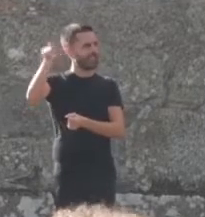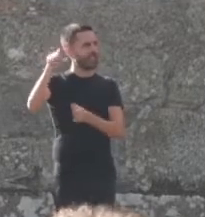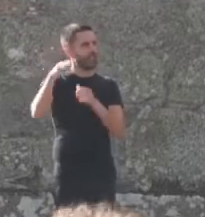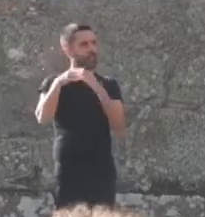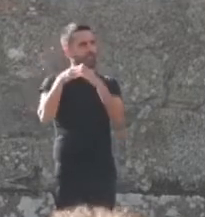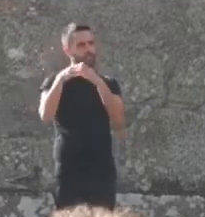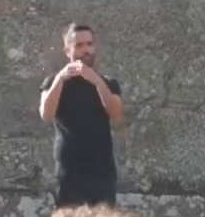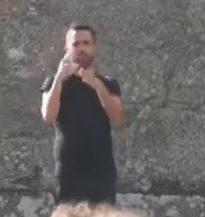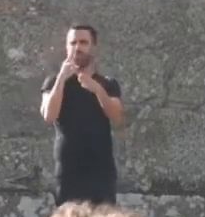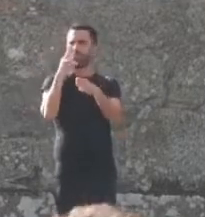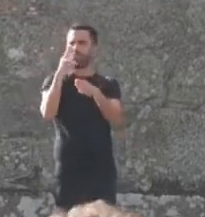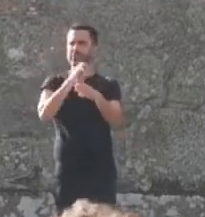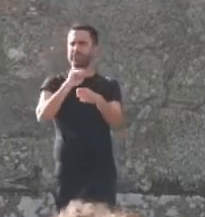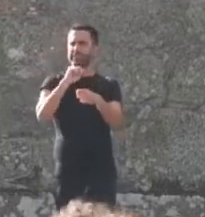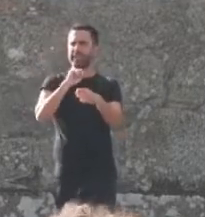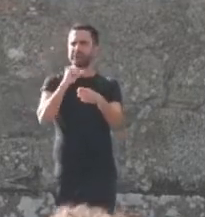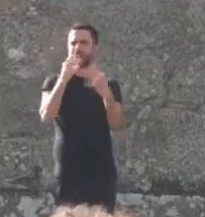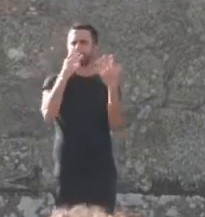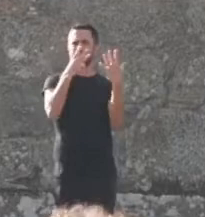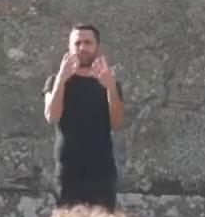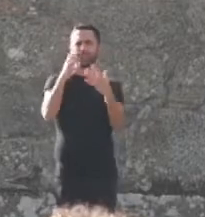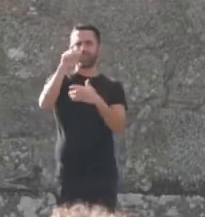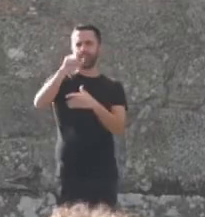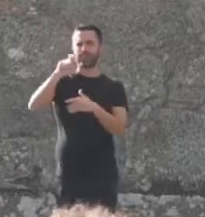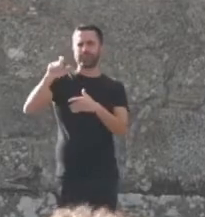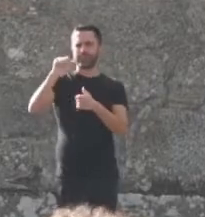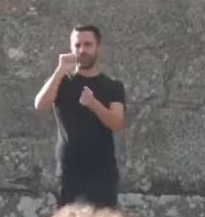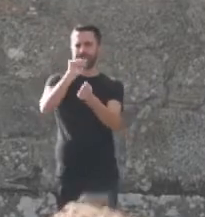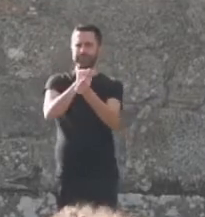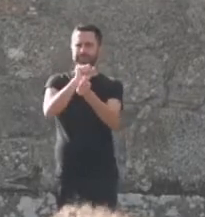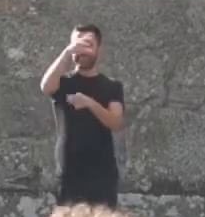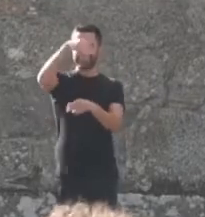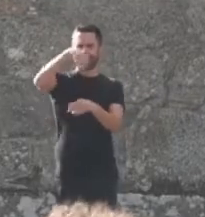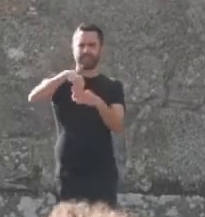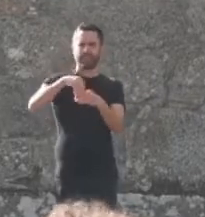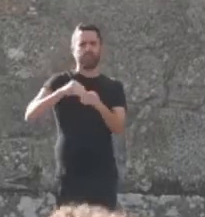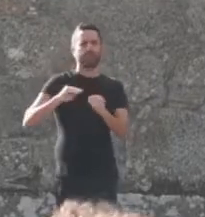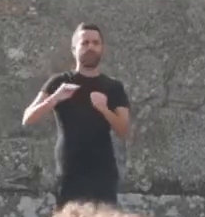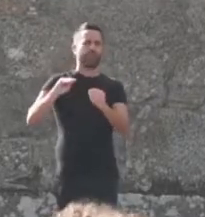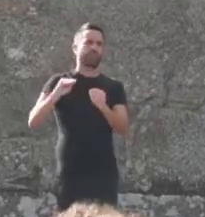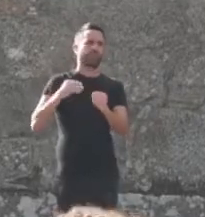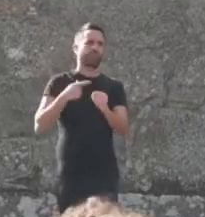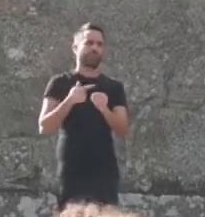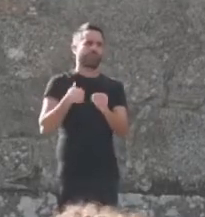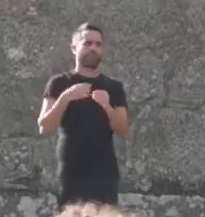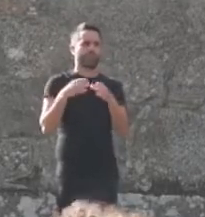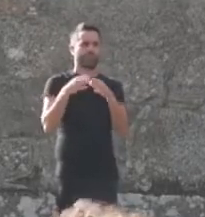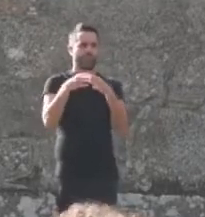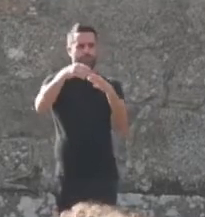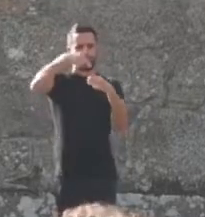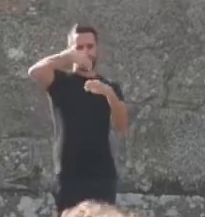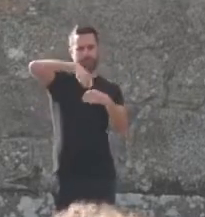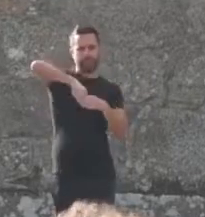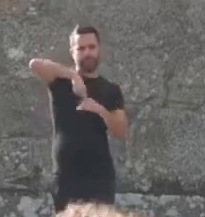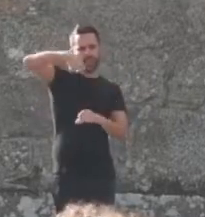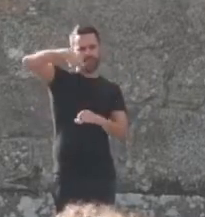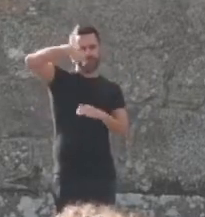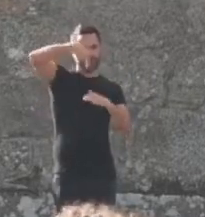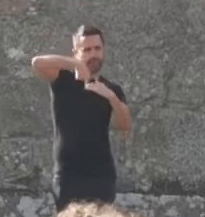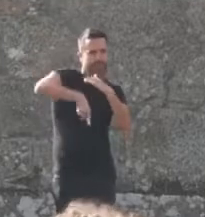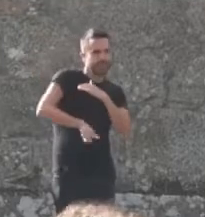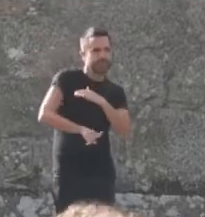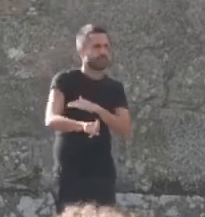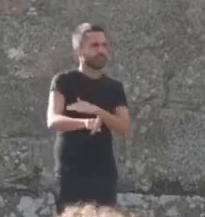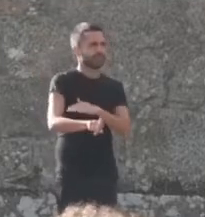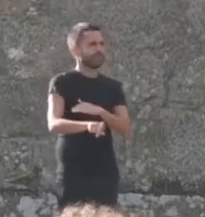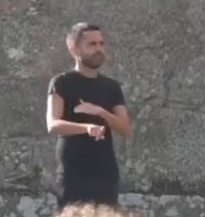2 anos con máis de 800 presos nas súas bodegas. E cando se fixo esa rehabilitación, tiveron